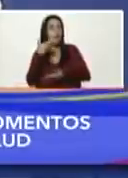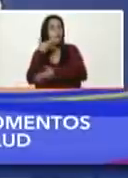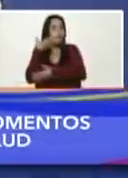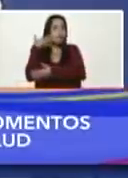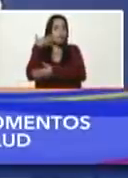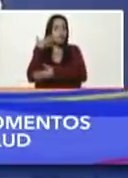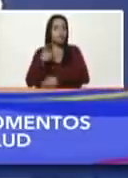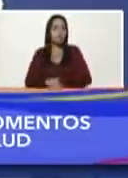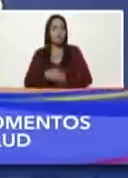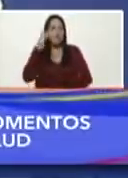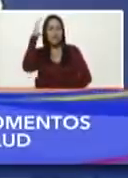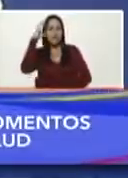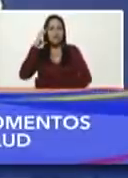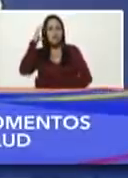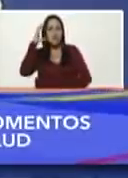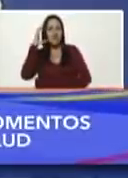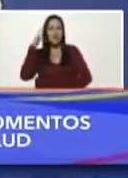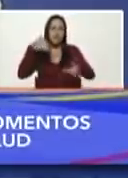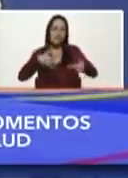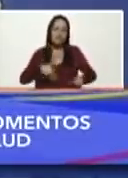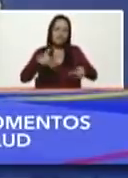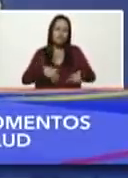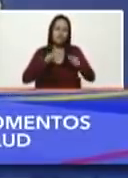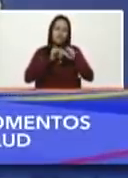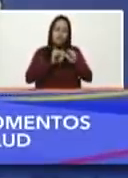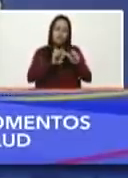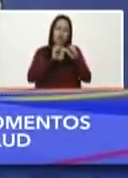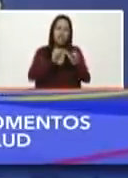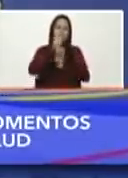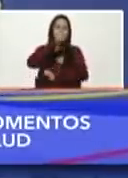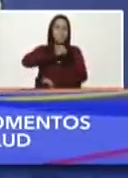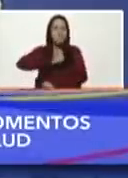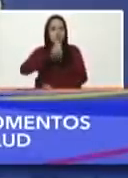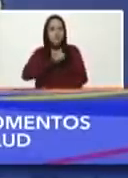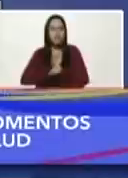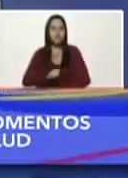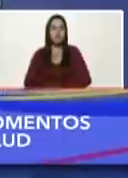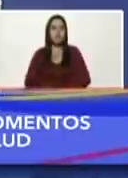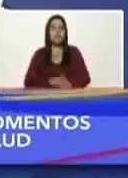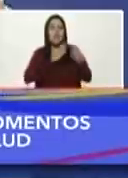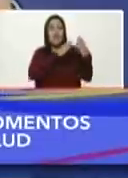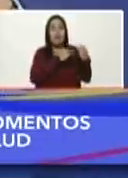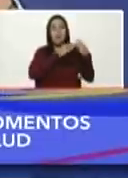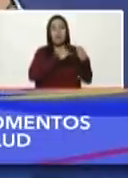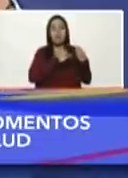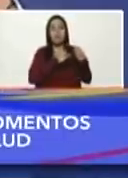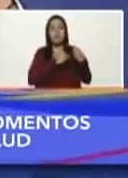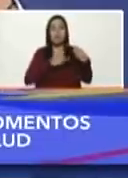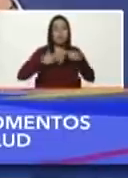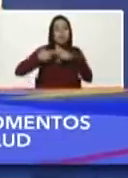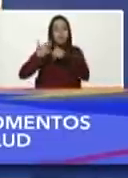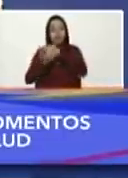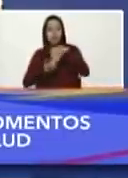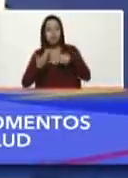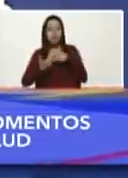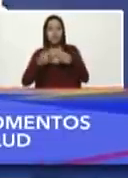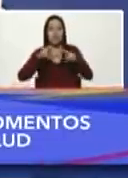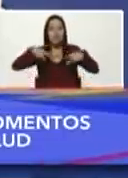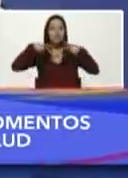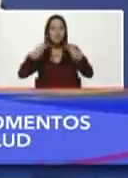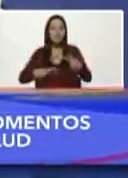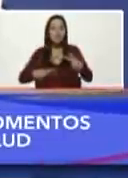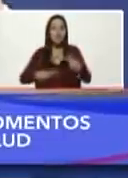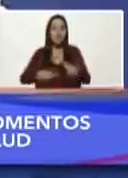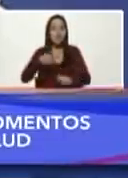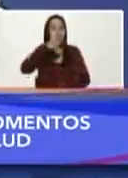de la capacidad de lucha, de aguante, de resistencia y de esperanza renovada que ha tenido el pueblo venezolano